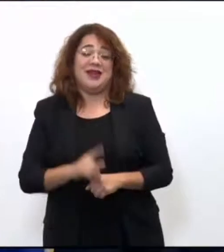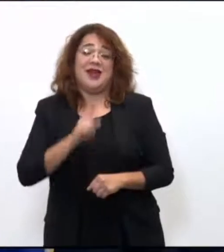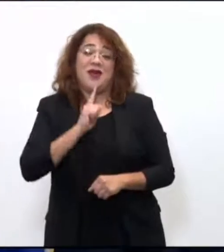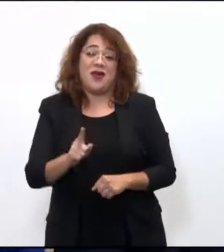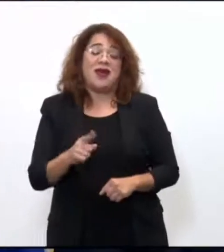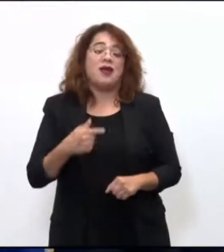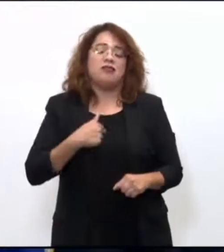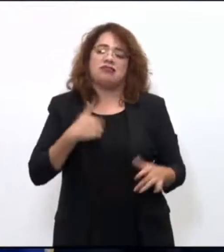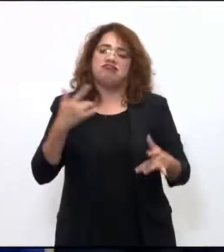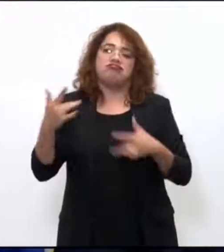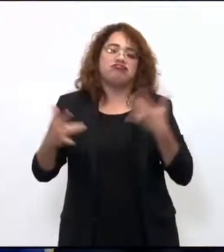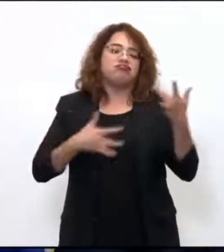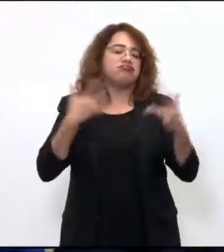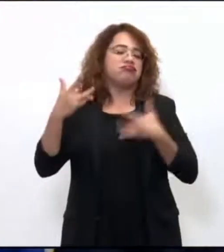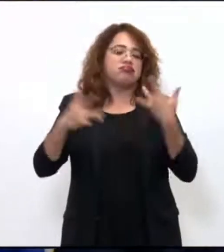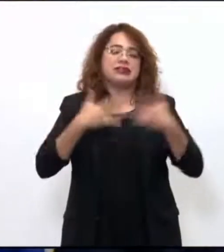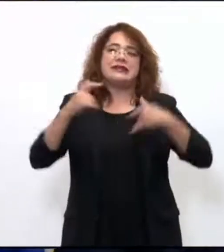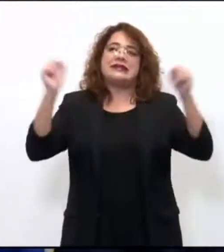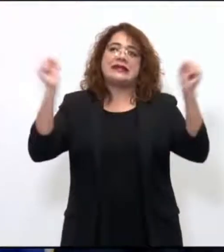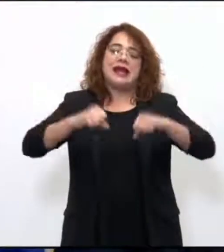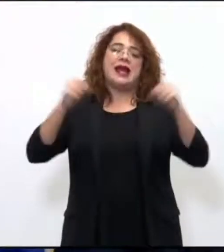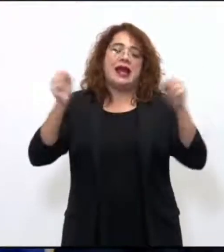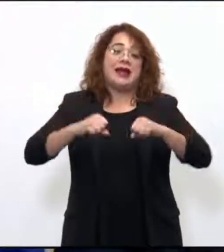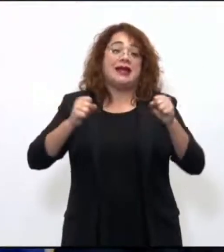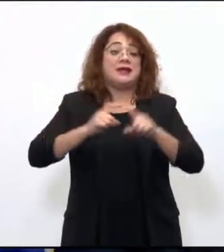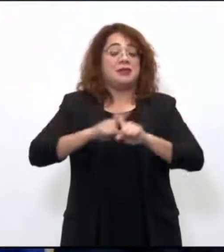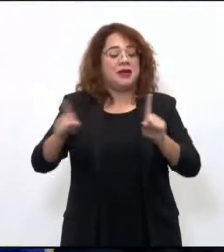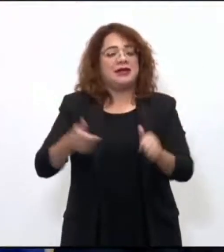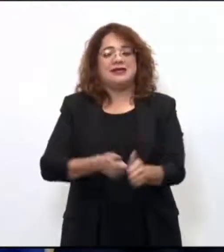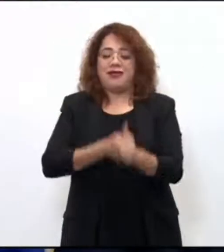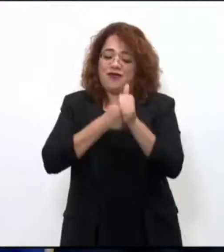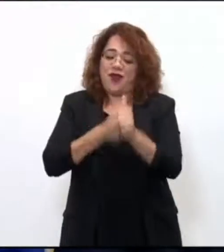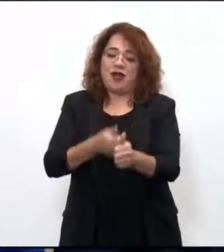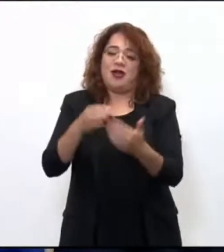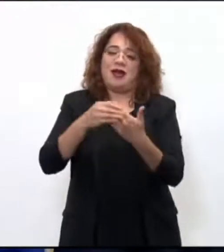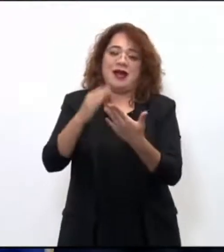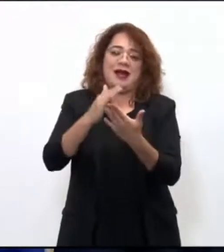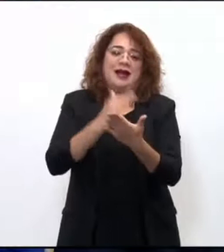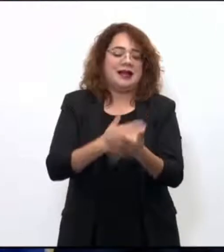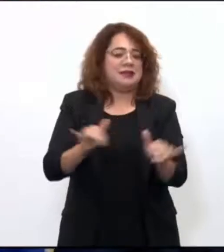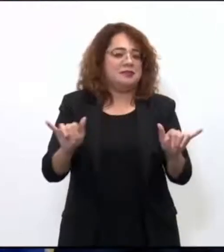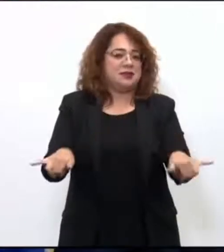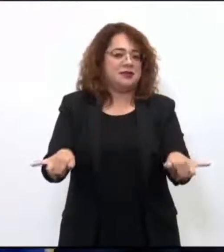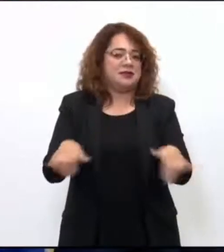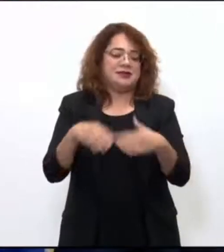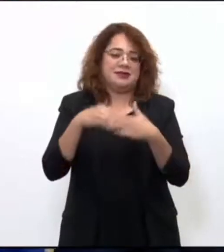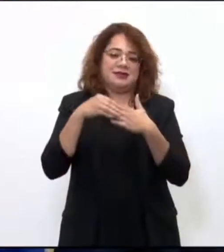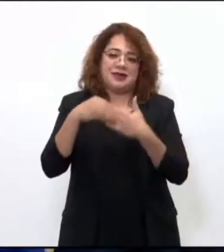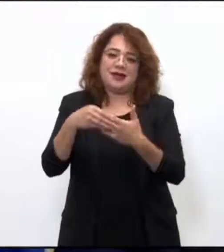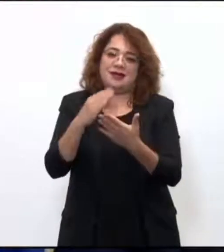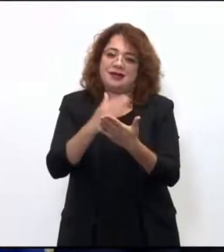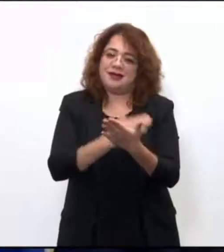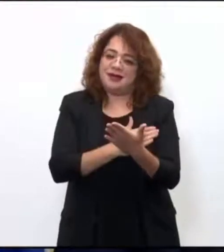emocionantes, pero debemos de mantener precaución y seguir los protocolos de la orden de salud.